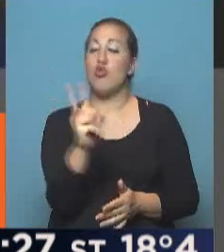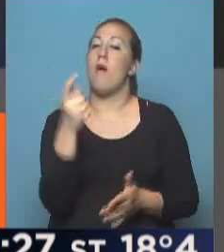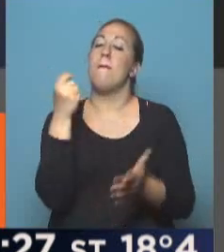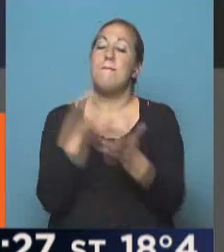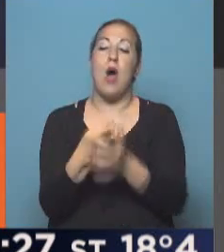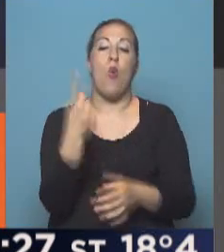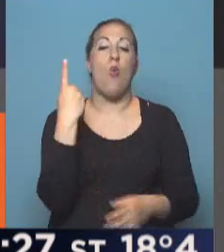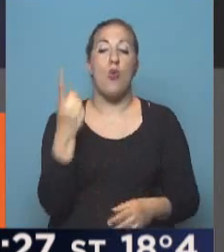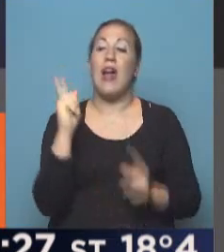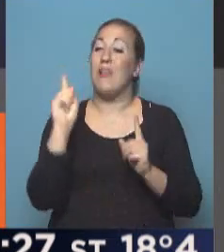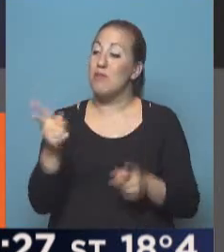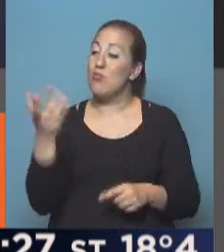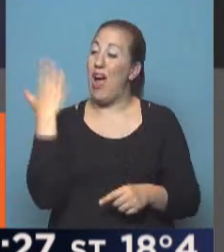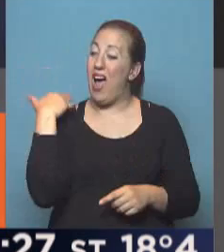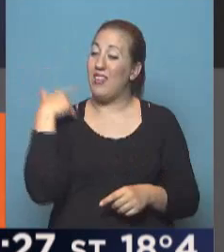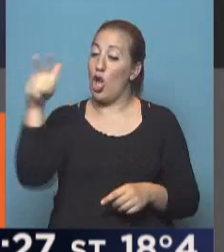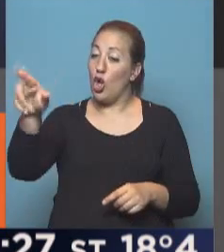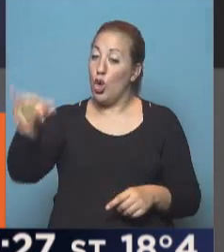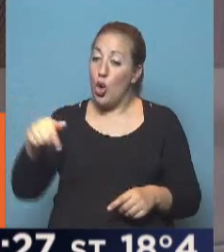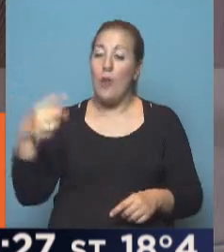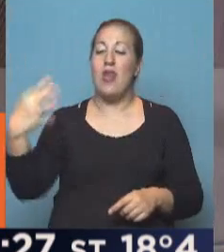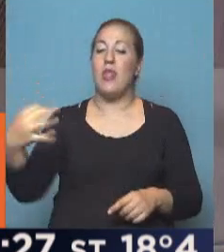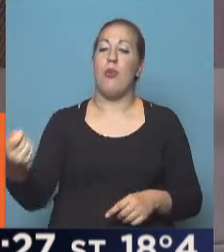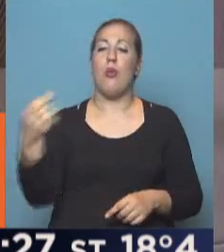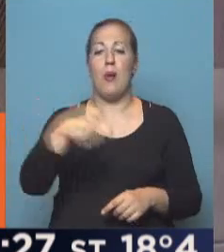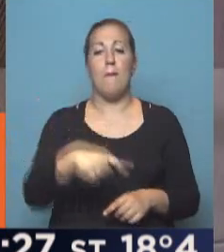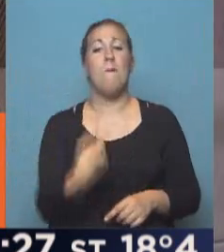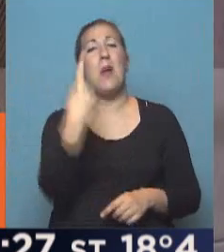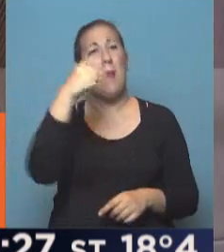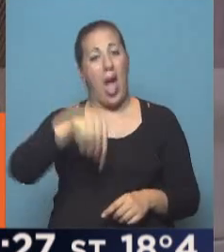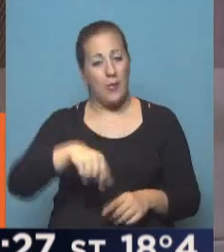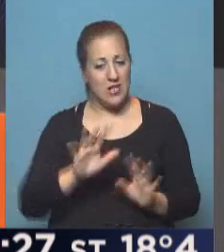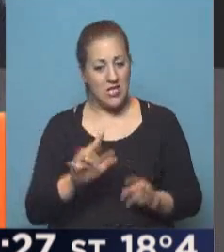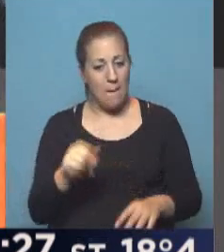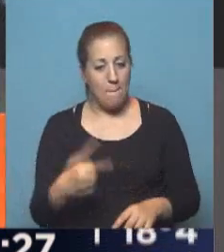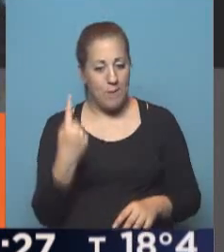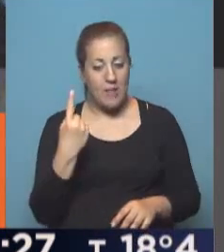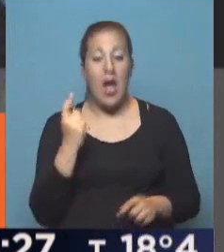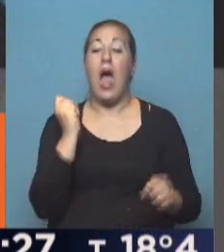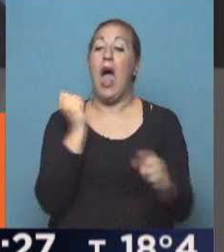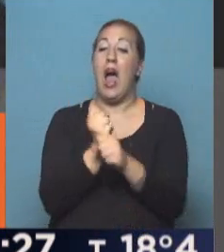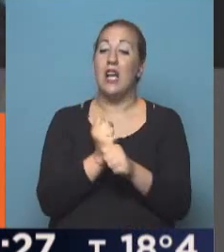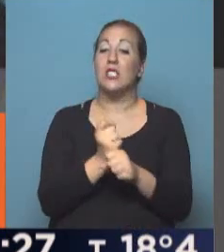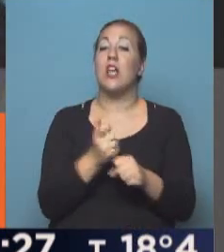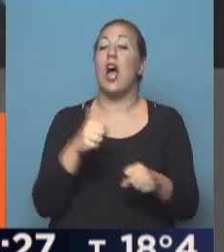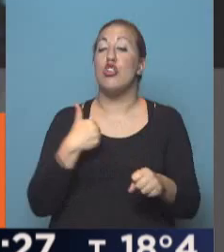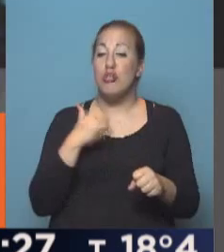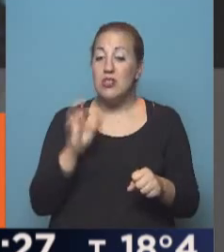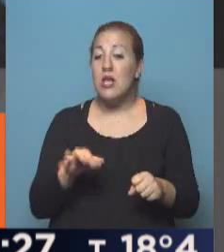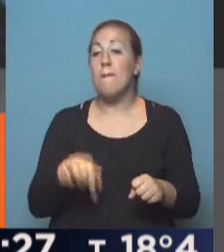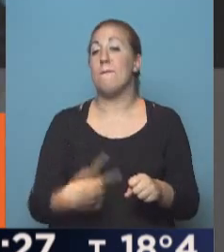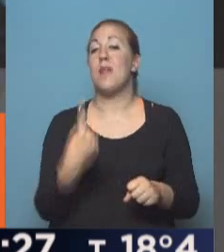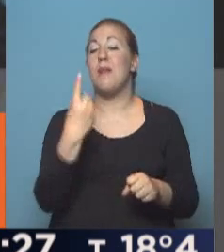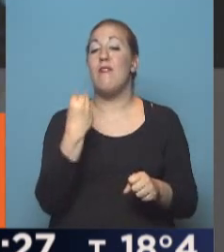devolución del dinero percibido demás la primera vez que esto sucede hasta donde yo conozco es la primera vez porque